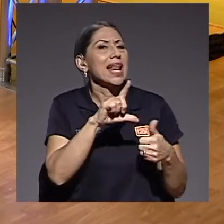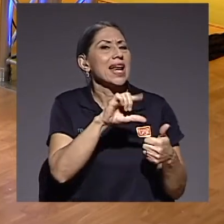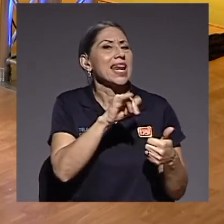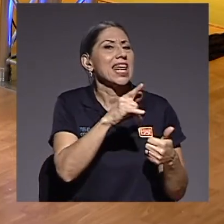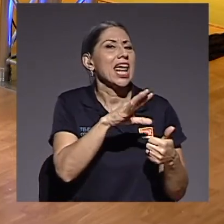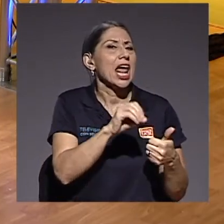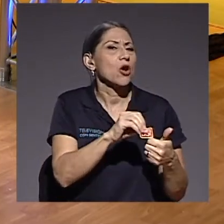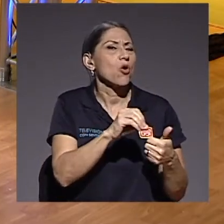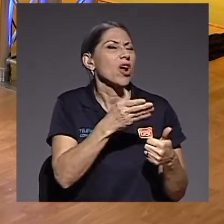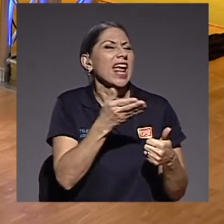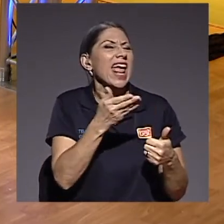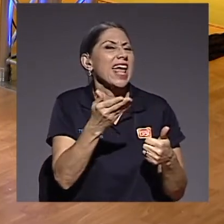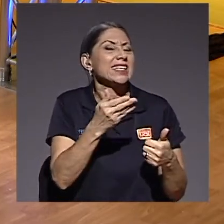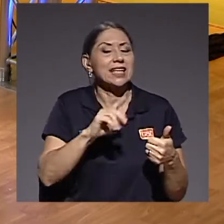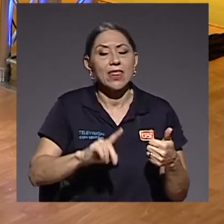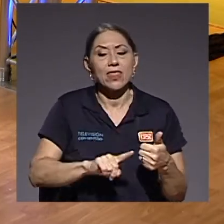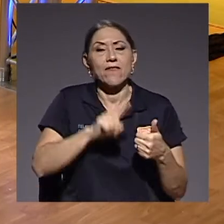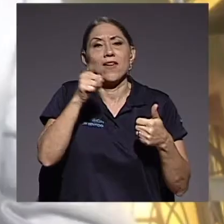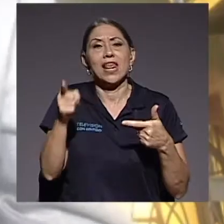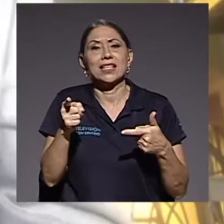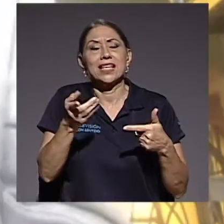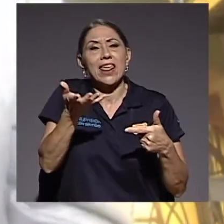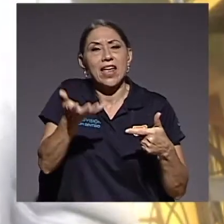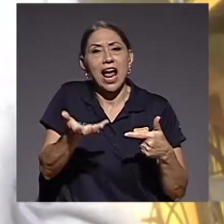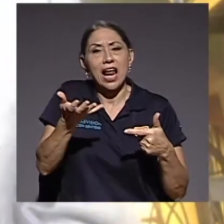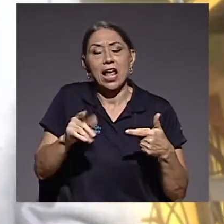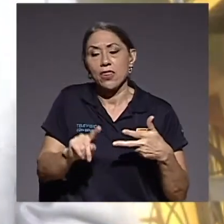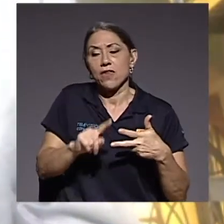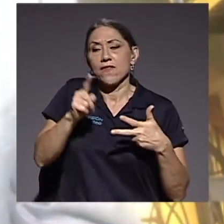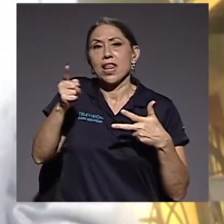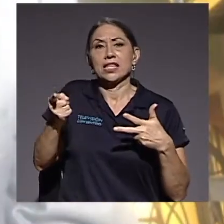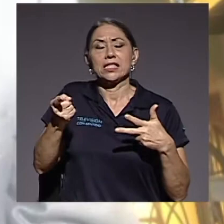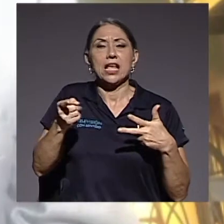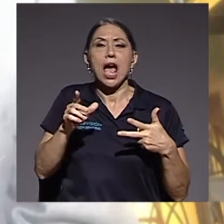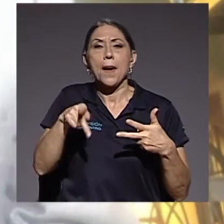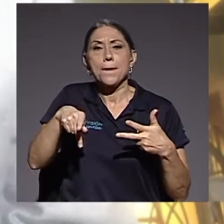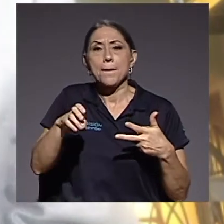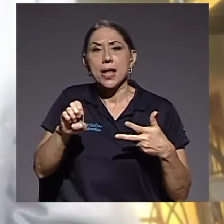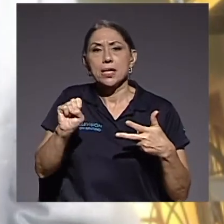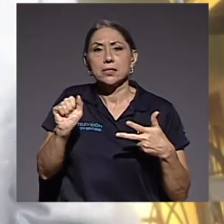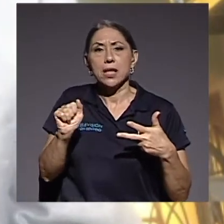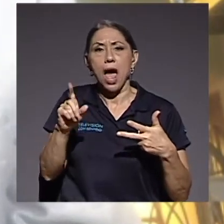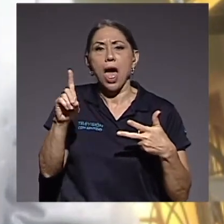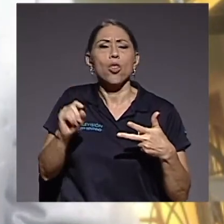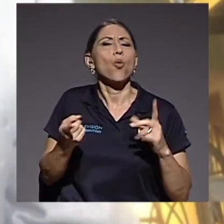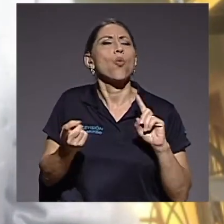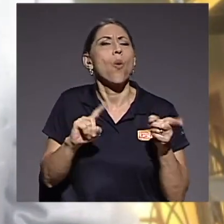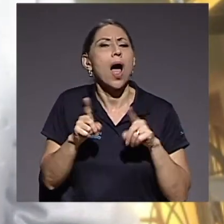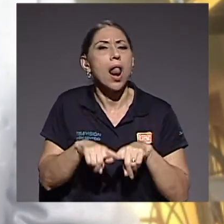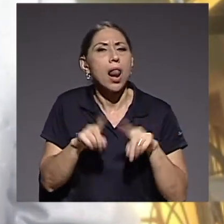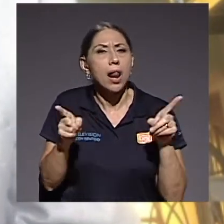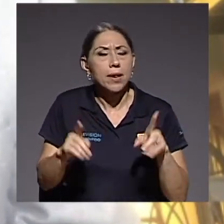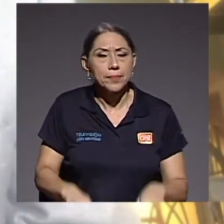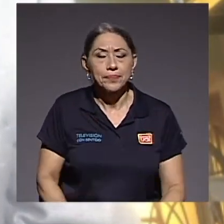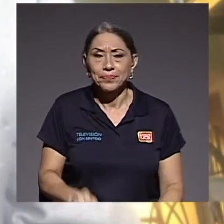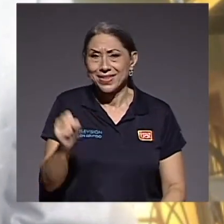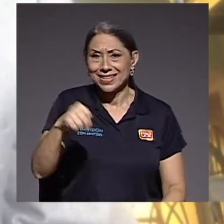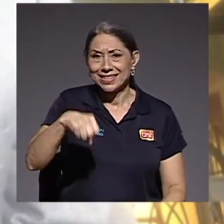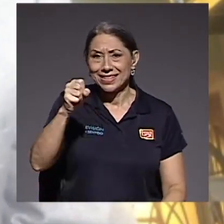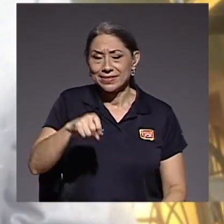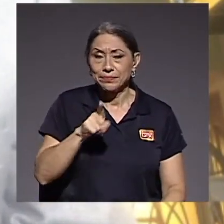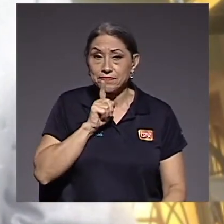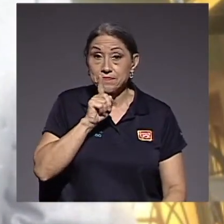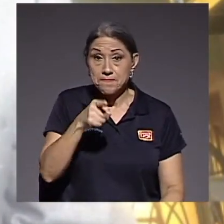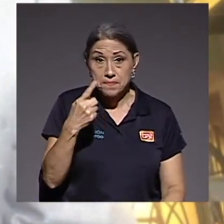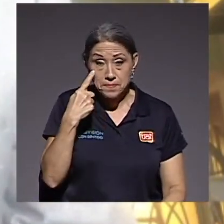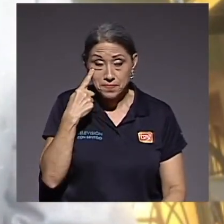de carga que es un tren pesado. Ah, bueno, ya, ok. Sí, en realidad, vamos a ver. Los